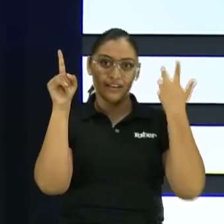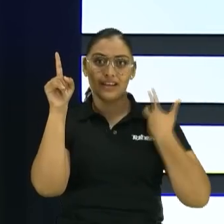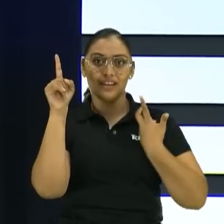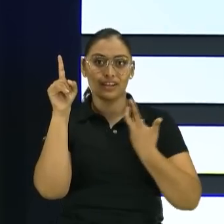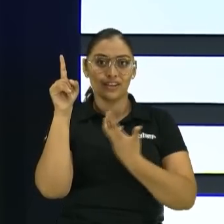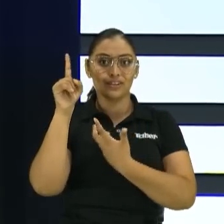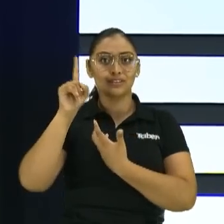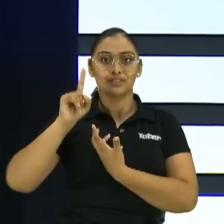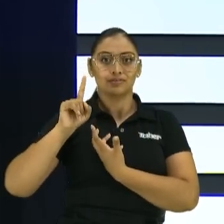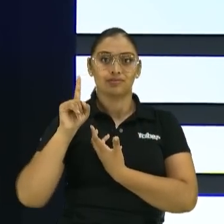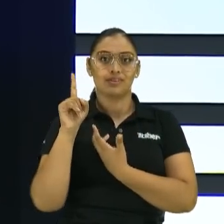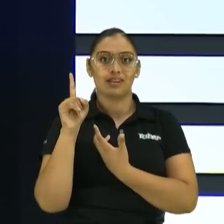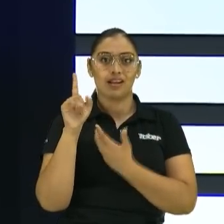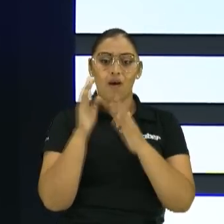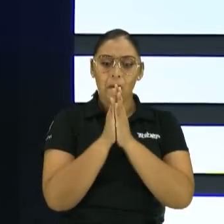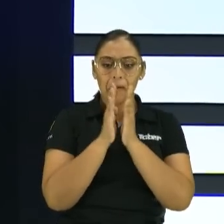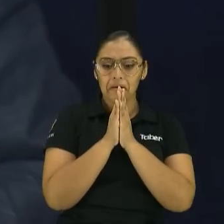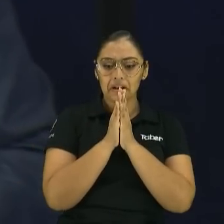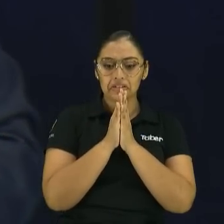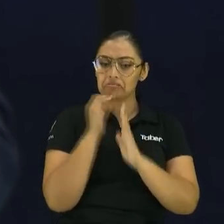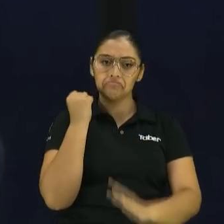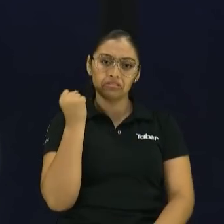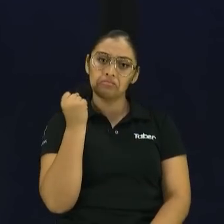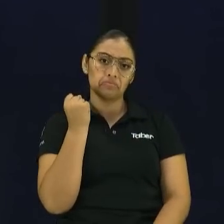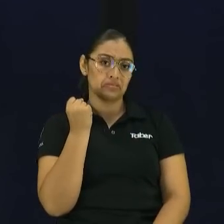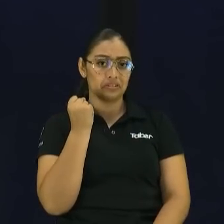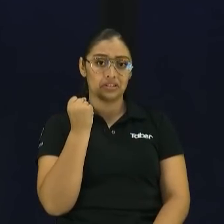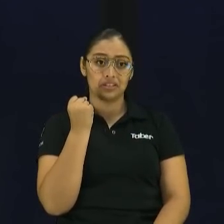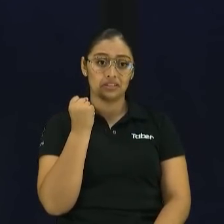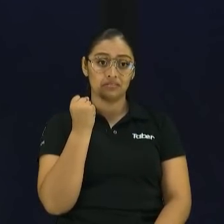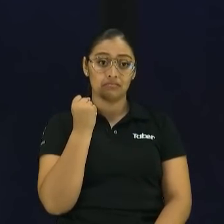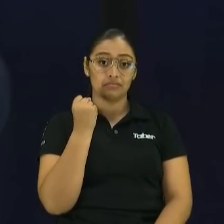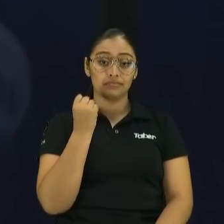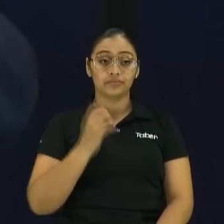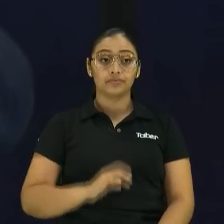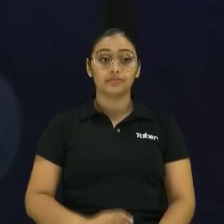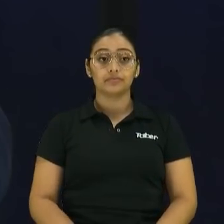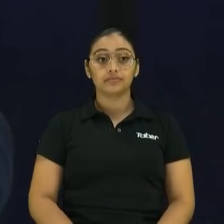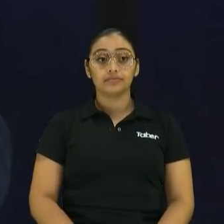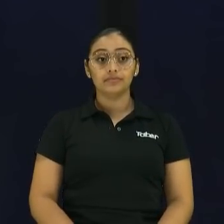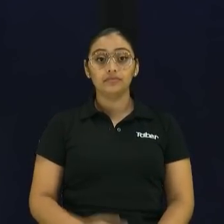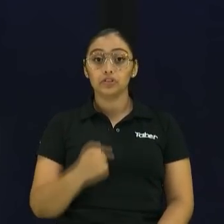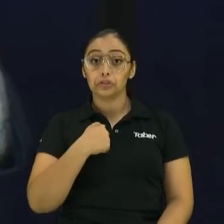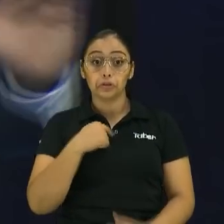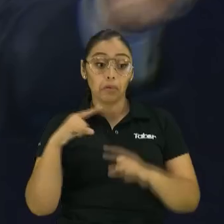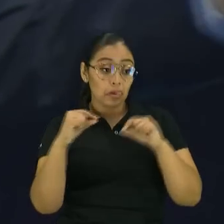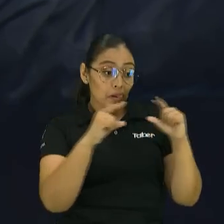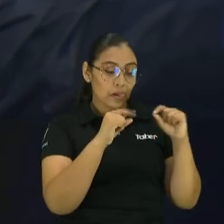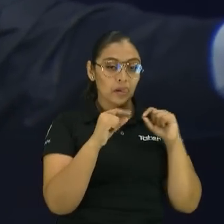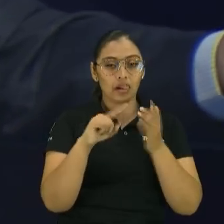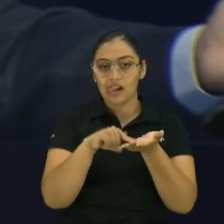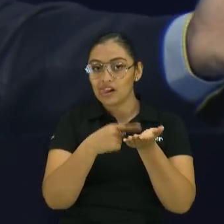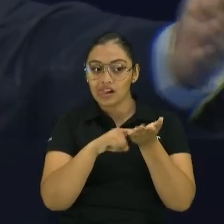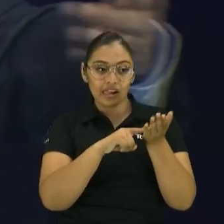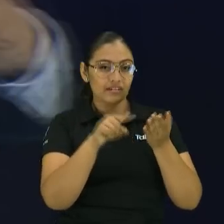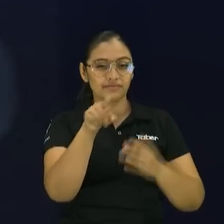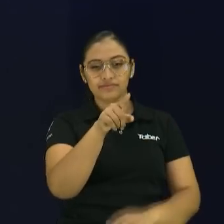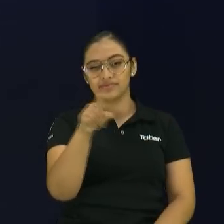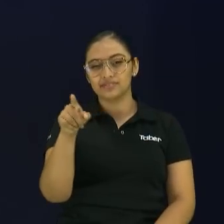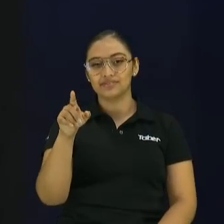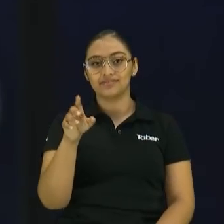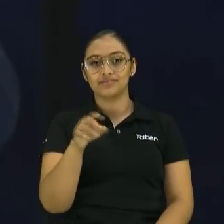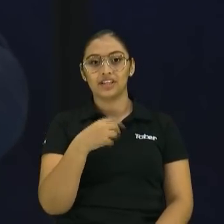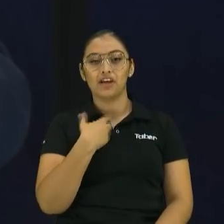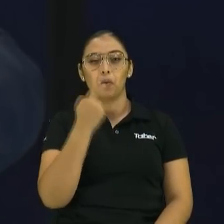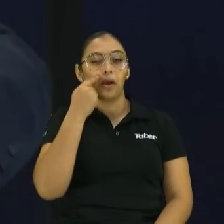en tu vida Dios sabe que te da muchas veces no te critico es algo religioso cuando las personas dicen vamos a